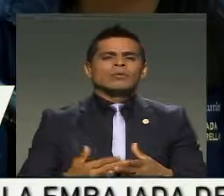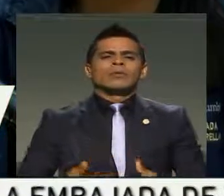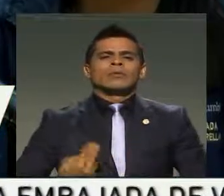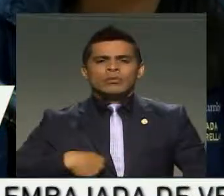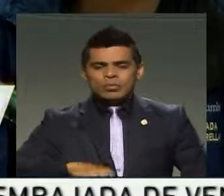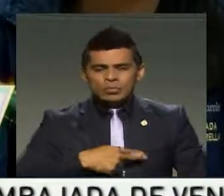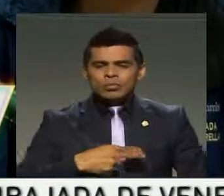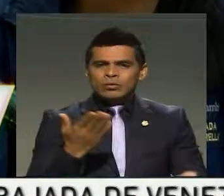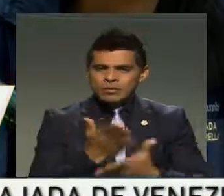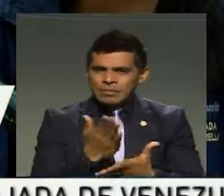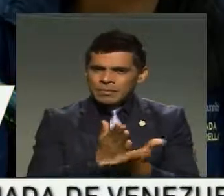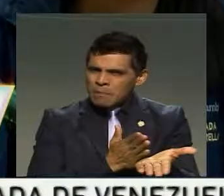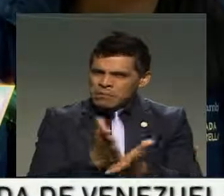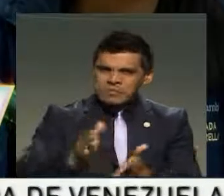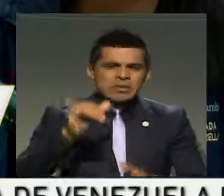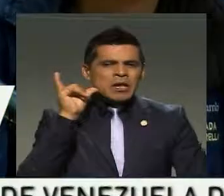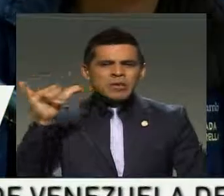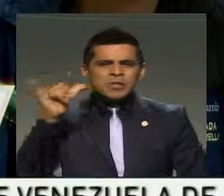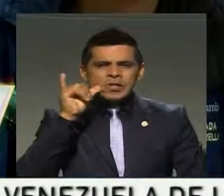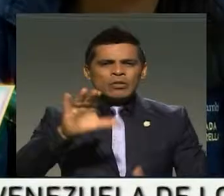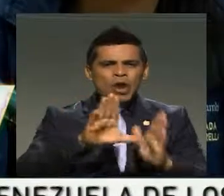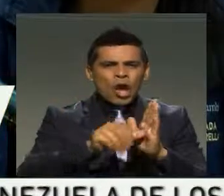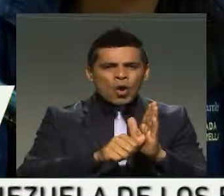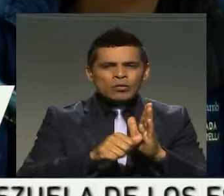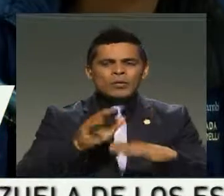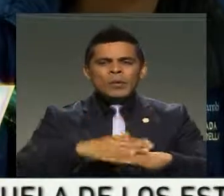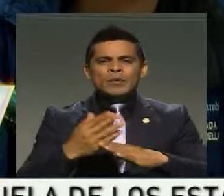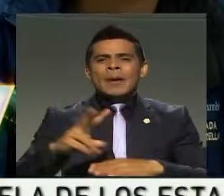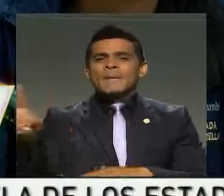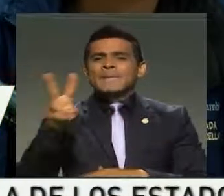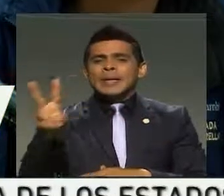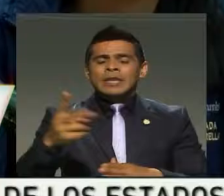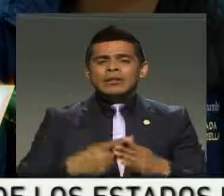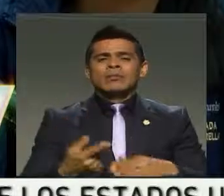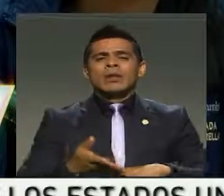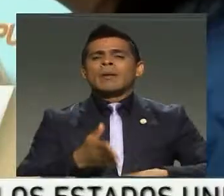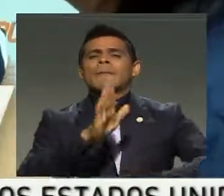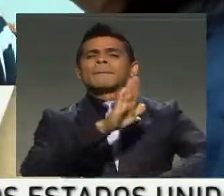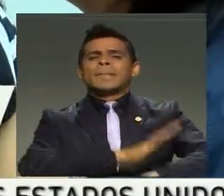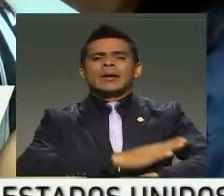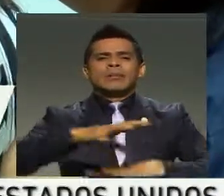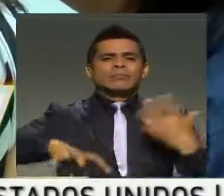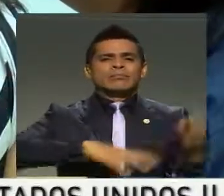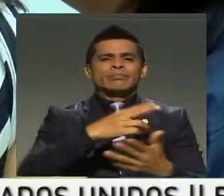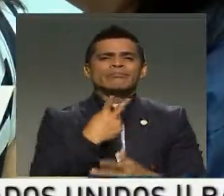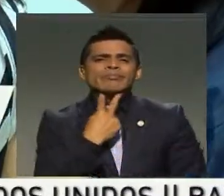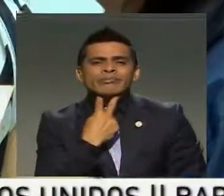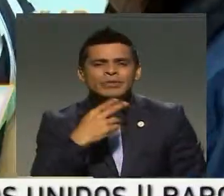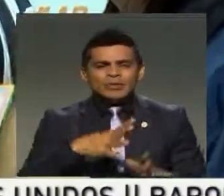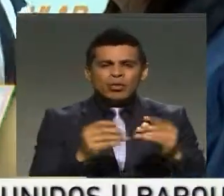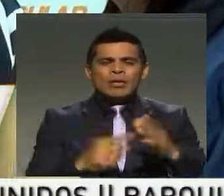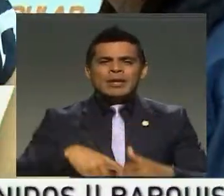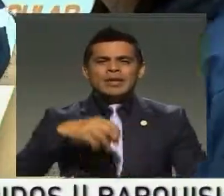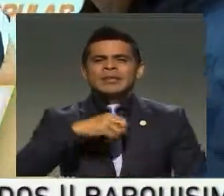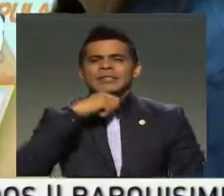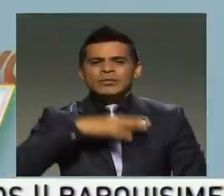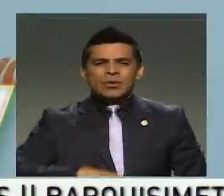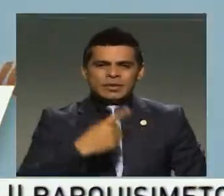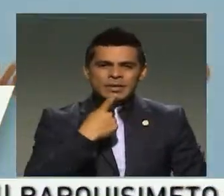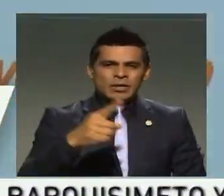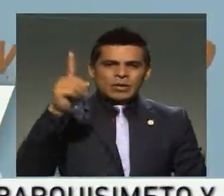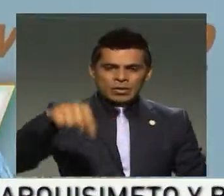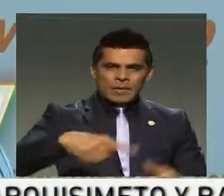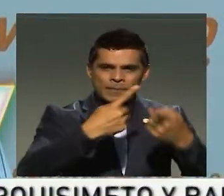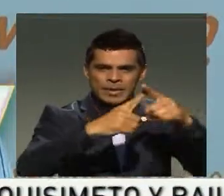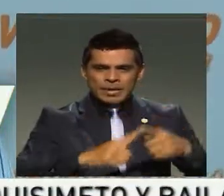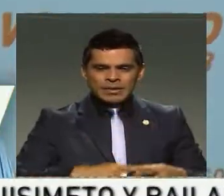a dejar de denunciar la corrupción? Bueno, porque Venezuela hoy está padeciendo la peor crisis de su historia. Mejías también reseñó la encuesta sobre